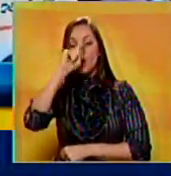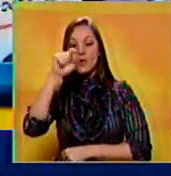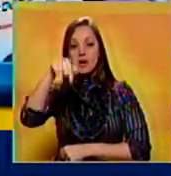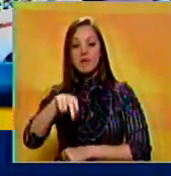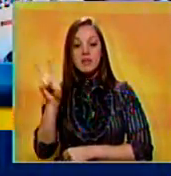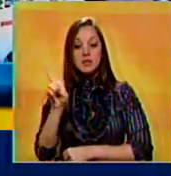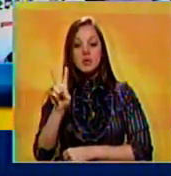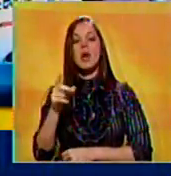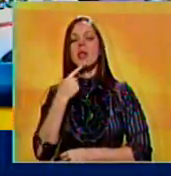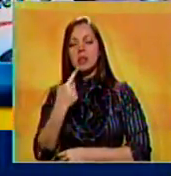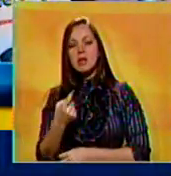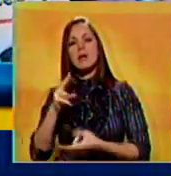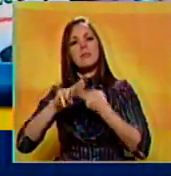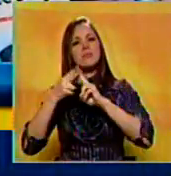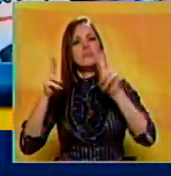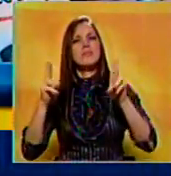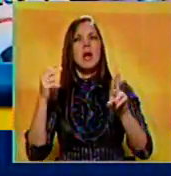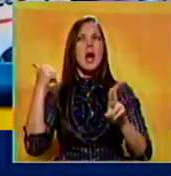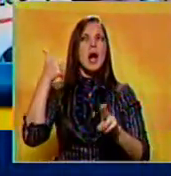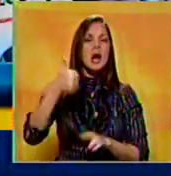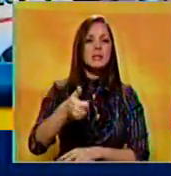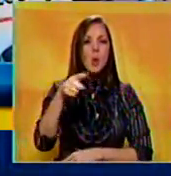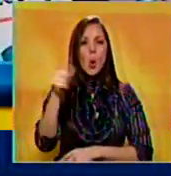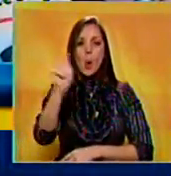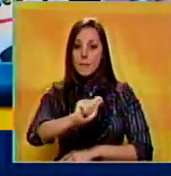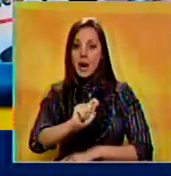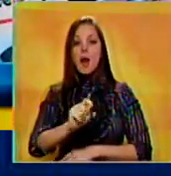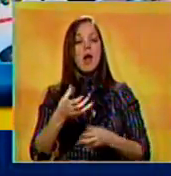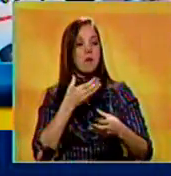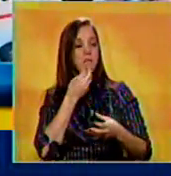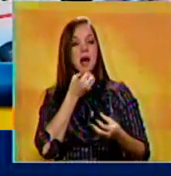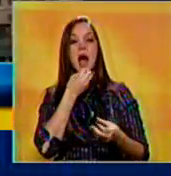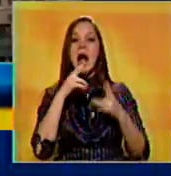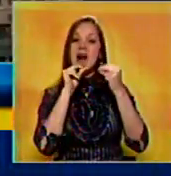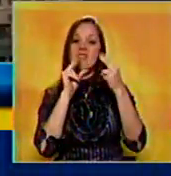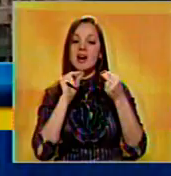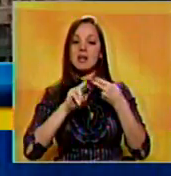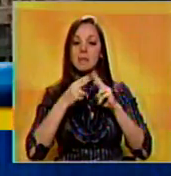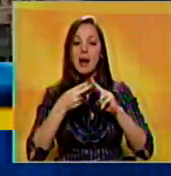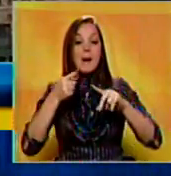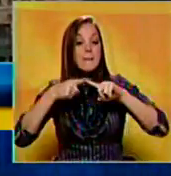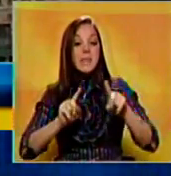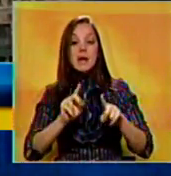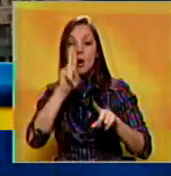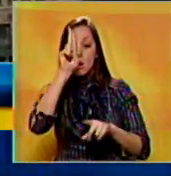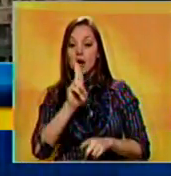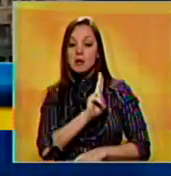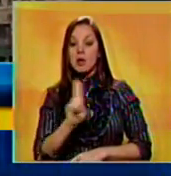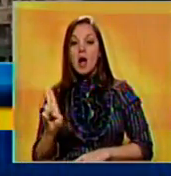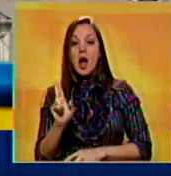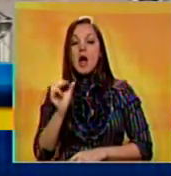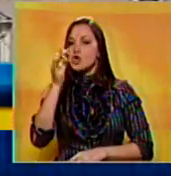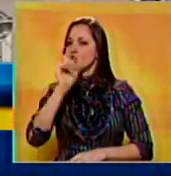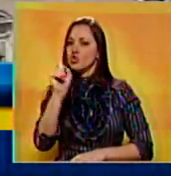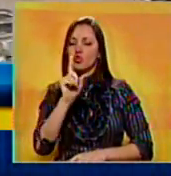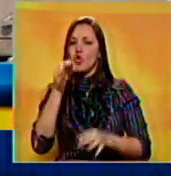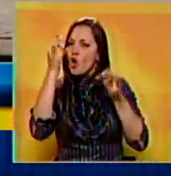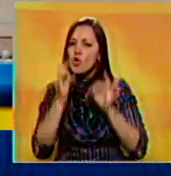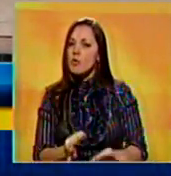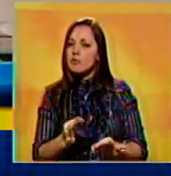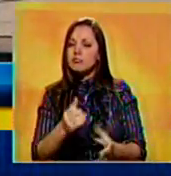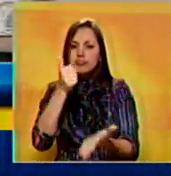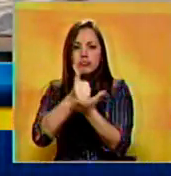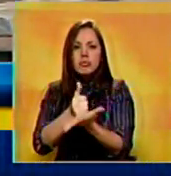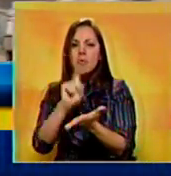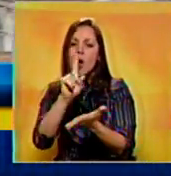paz que se celebra desde hace casi un mes en el país sin embargo la santa sede no confirmó oficialmente el viaje del secretario de